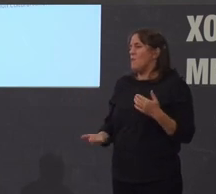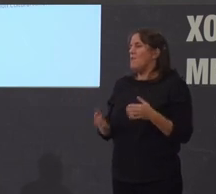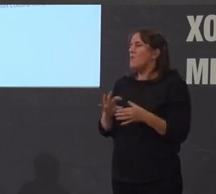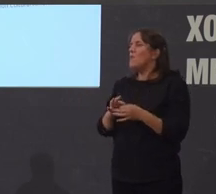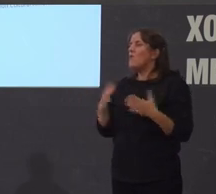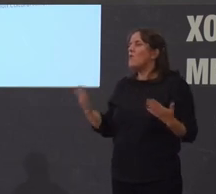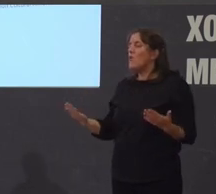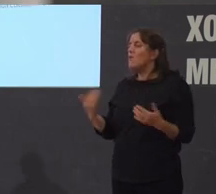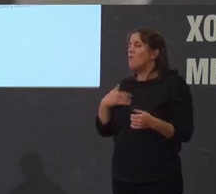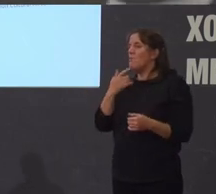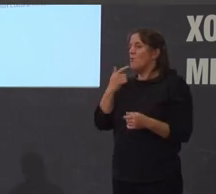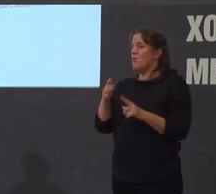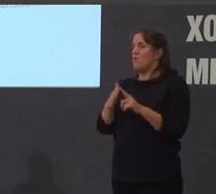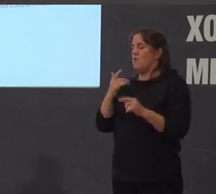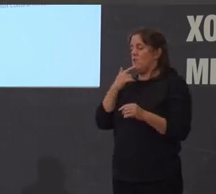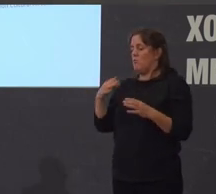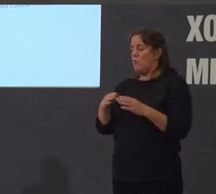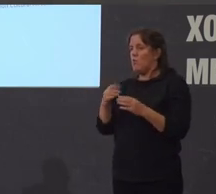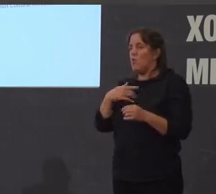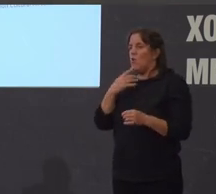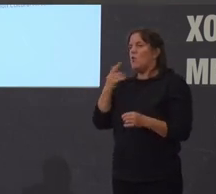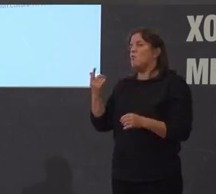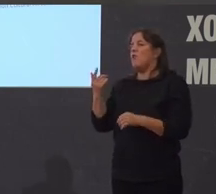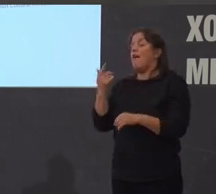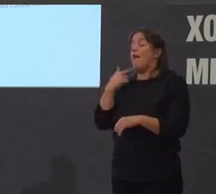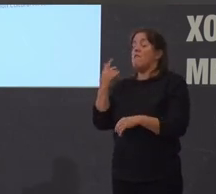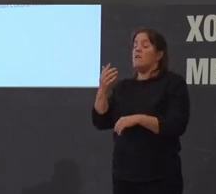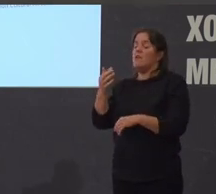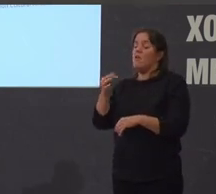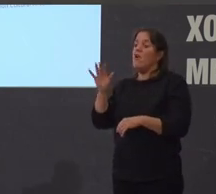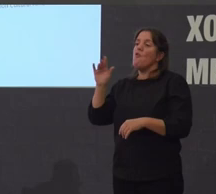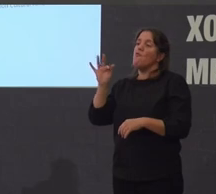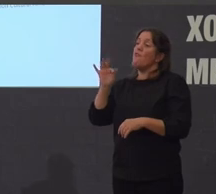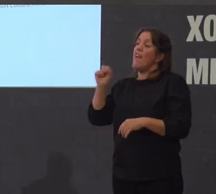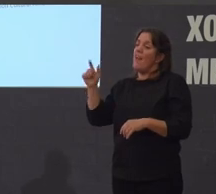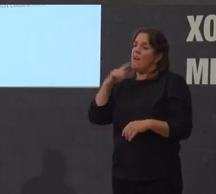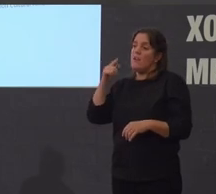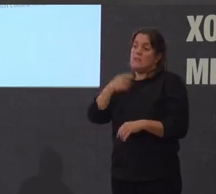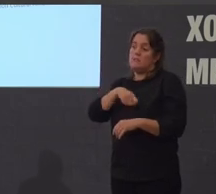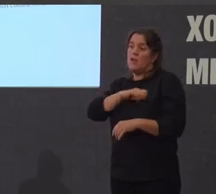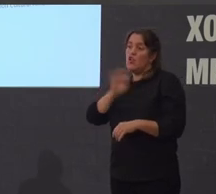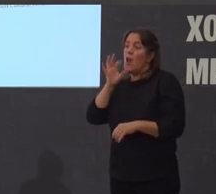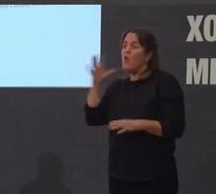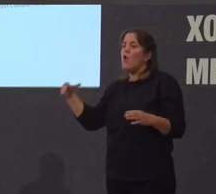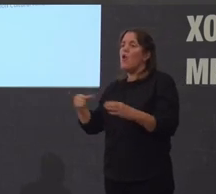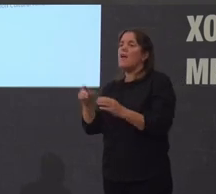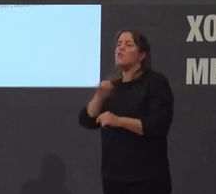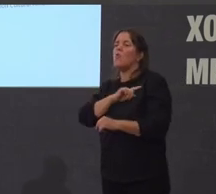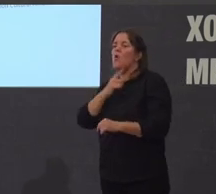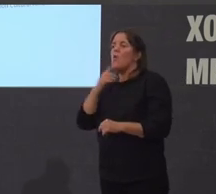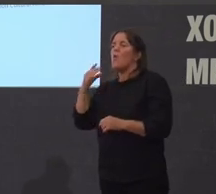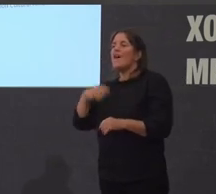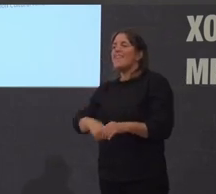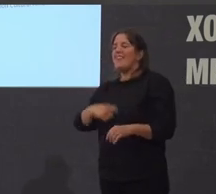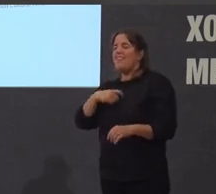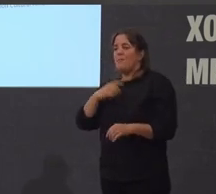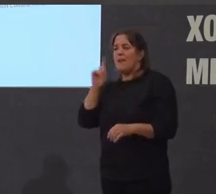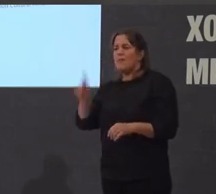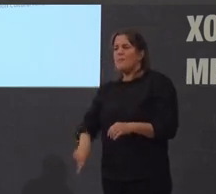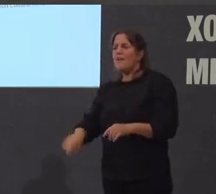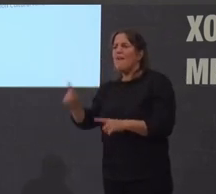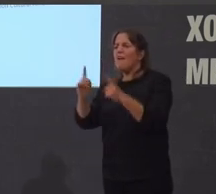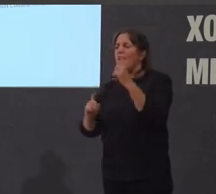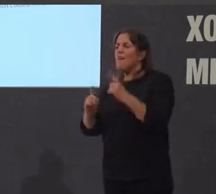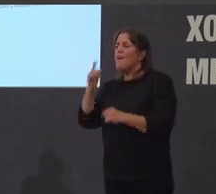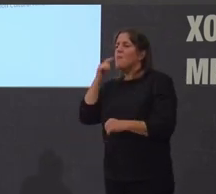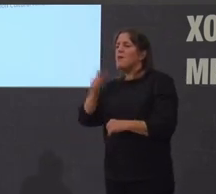milicias como fue balance española como fueron las guardias cívicas pero también a personas personas individuales